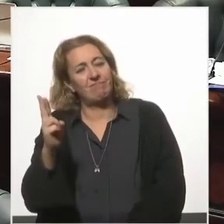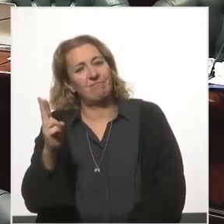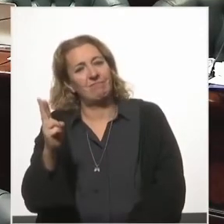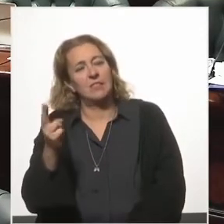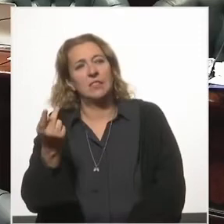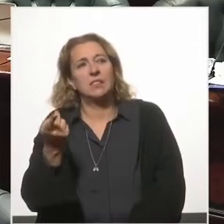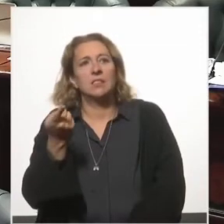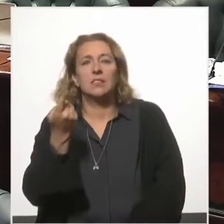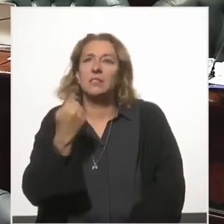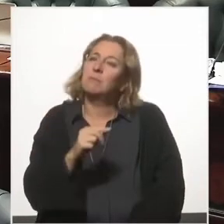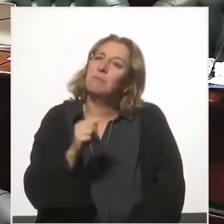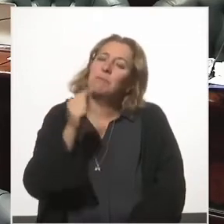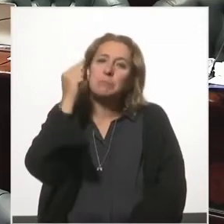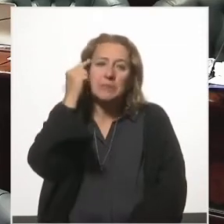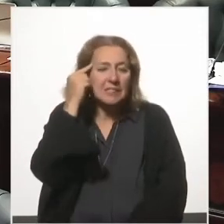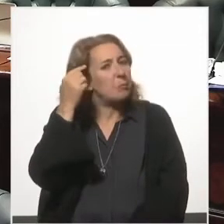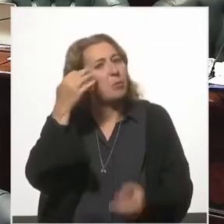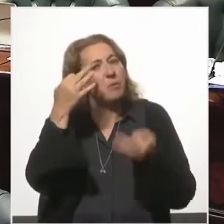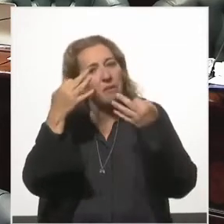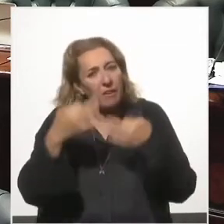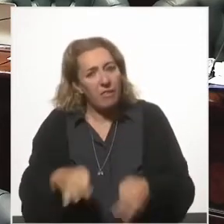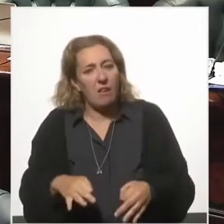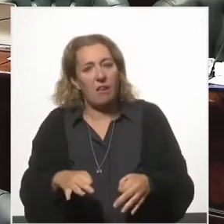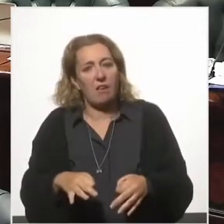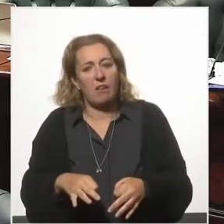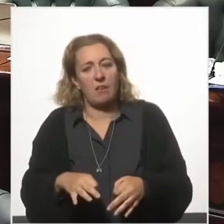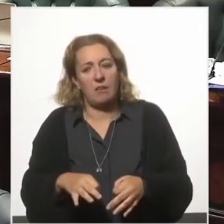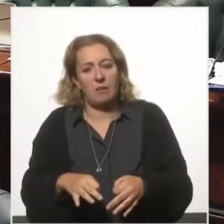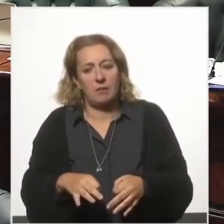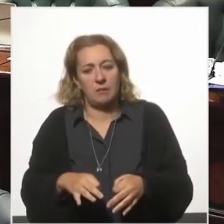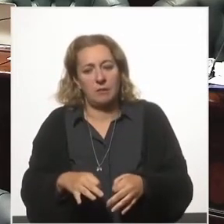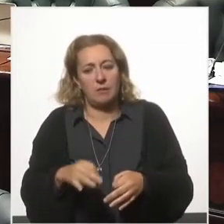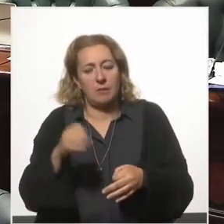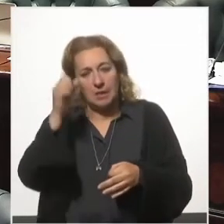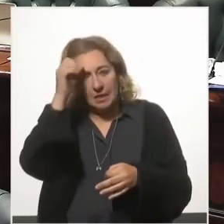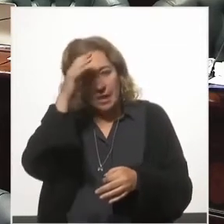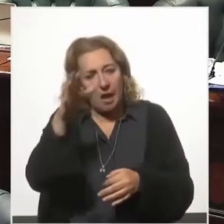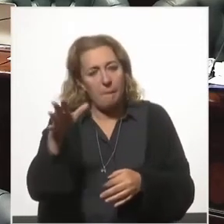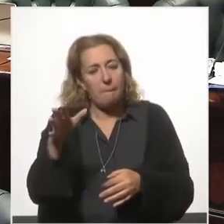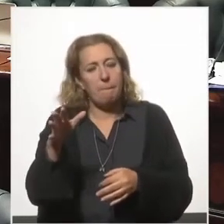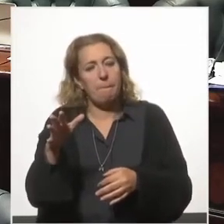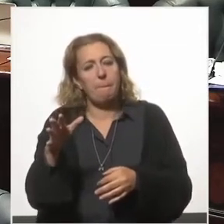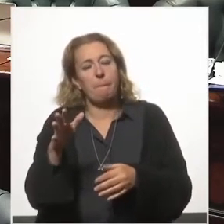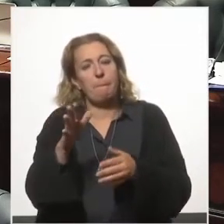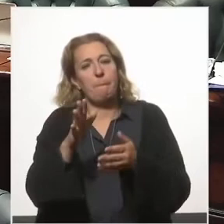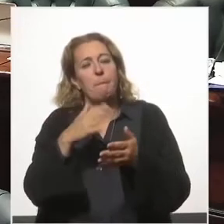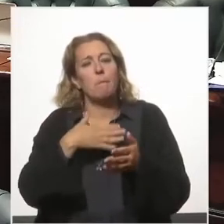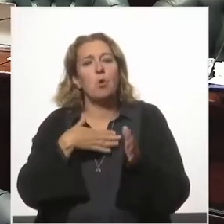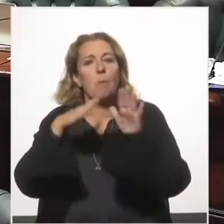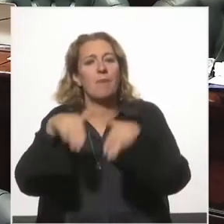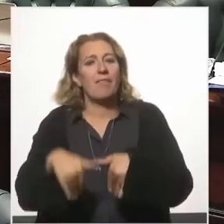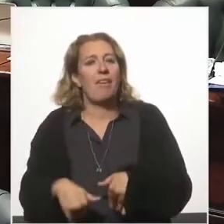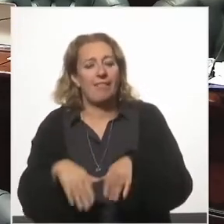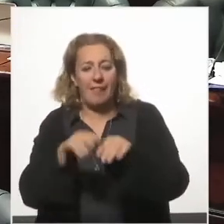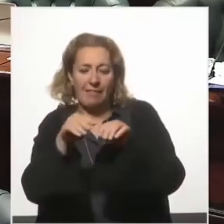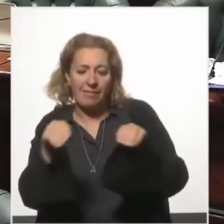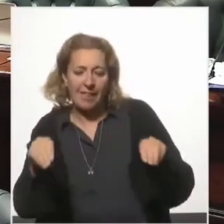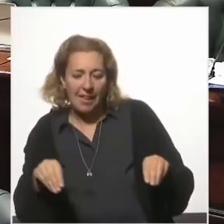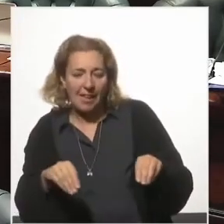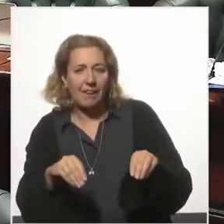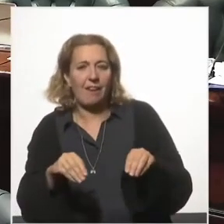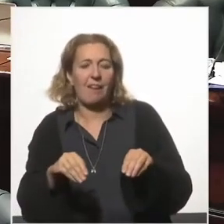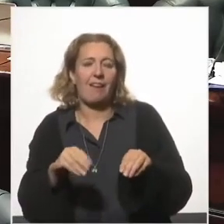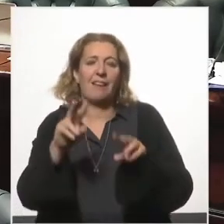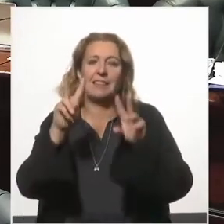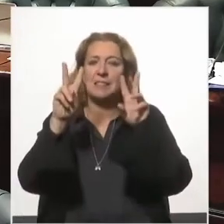nos pongamos a pensar realmente en el campo de la propiedad de la tierra, en el tema de